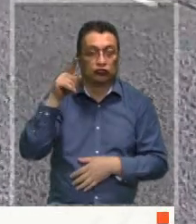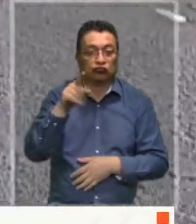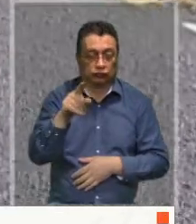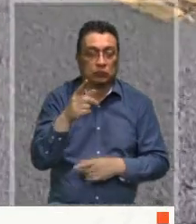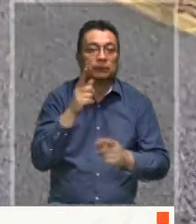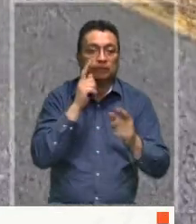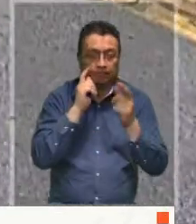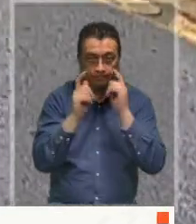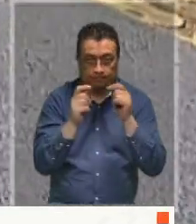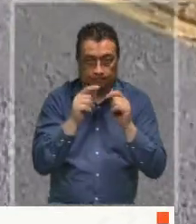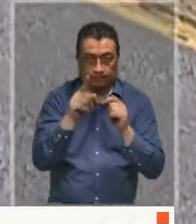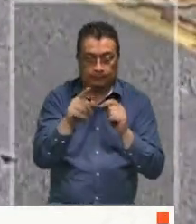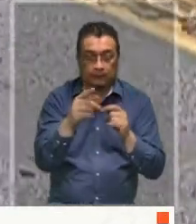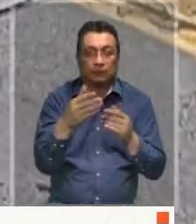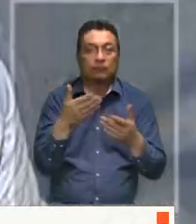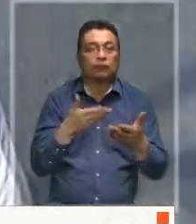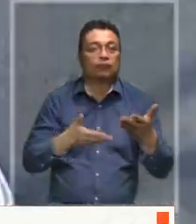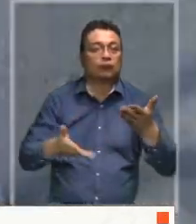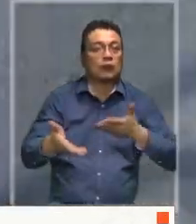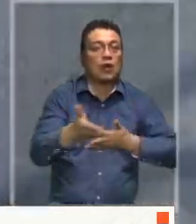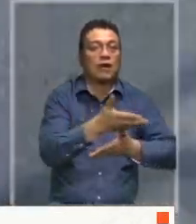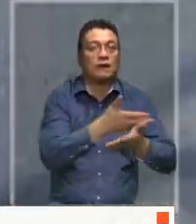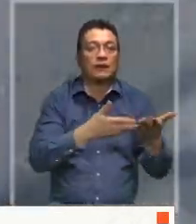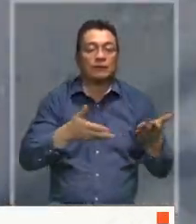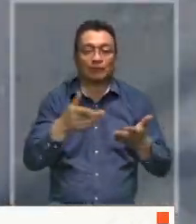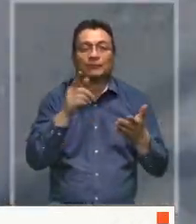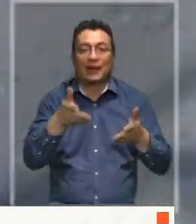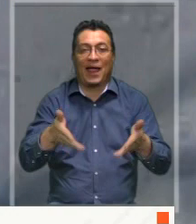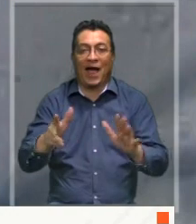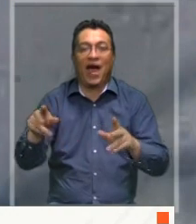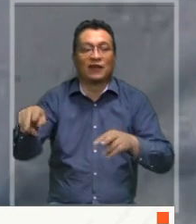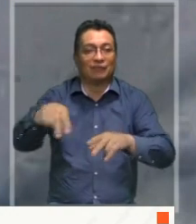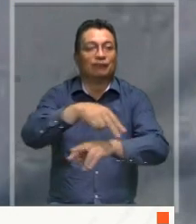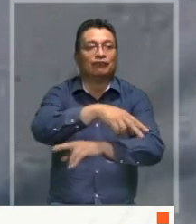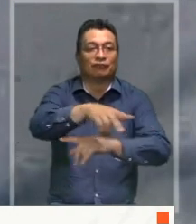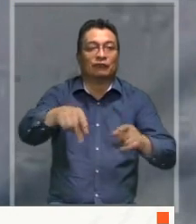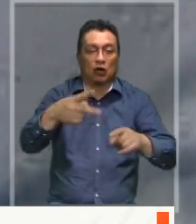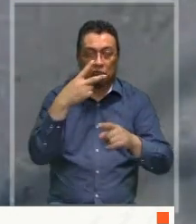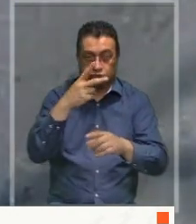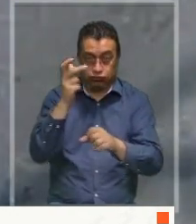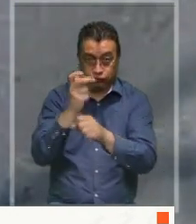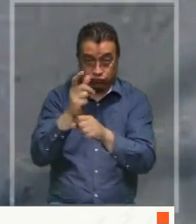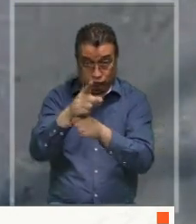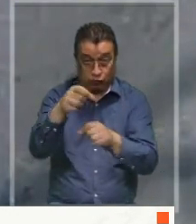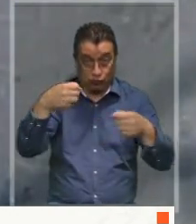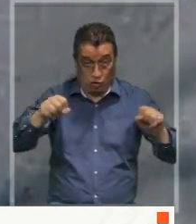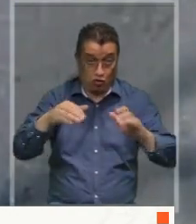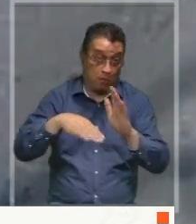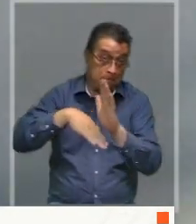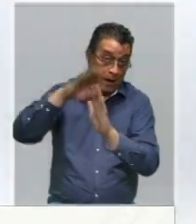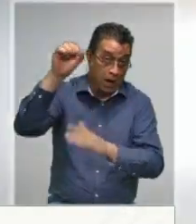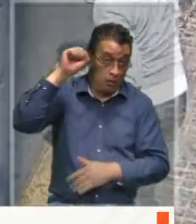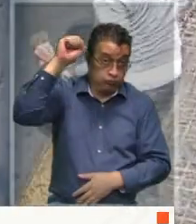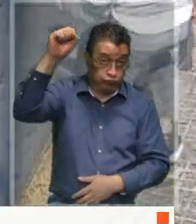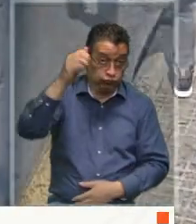la convivencia vial, sino que muchos de ellos están protagonizando estos delitos en las calles.